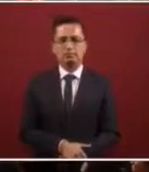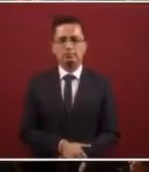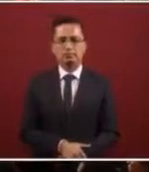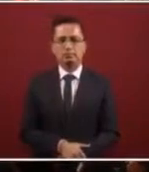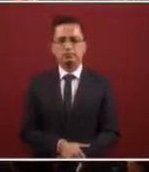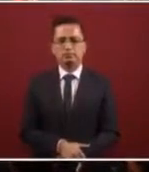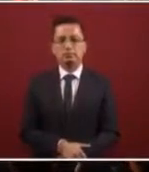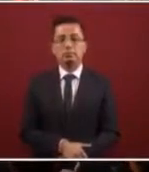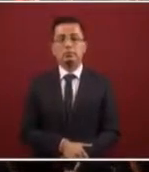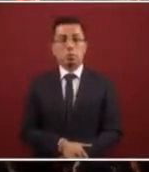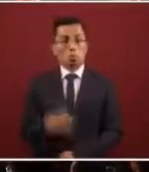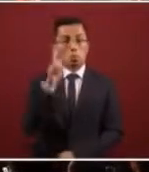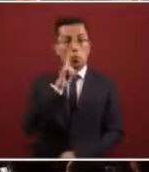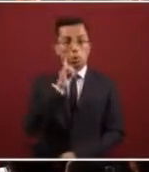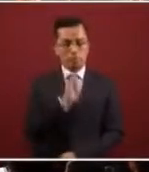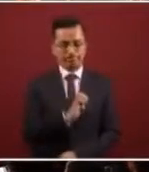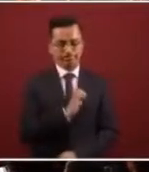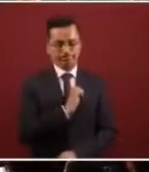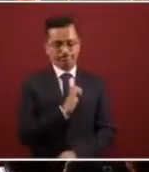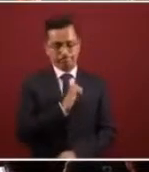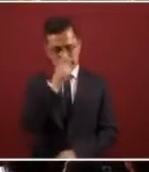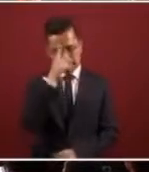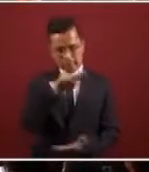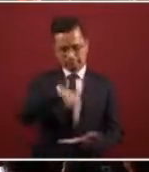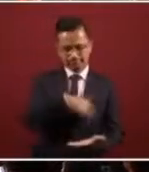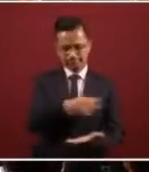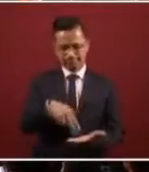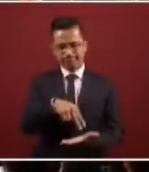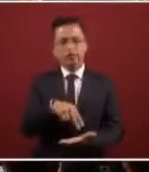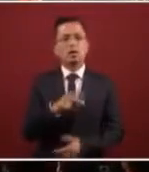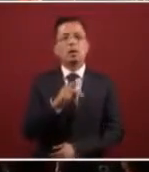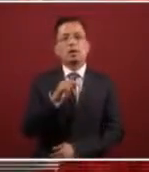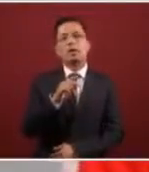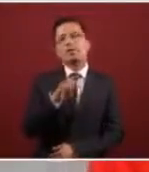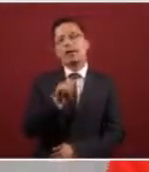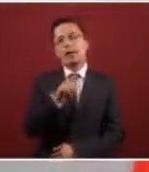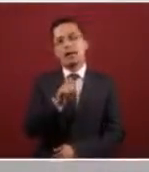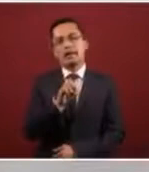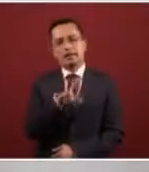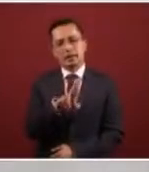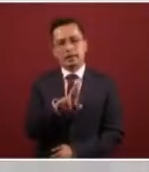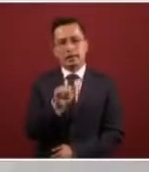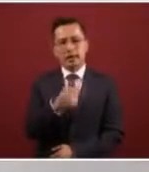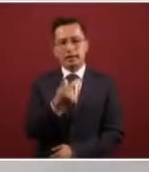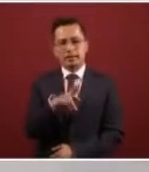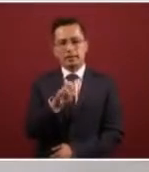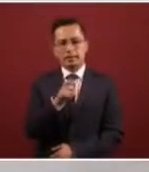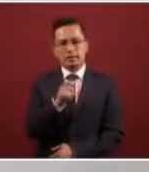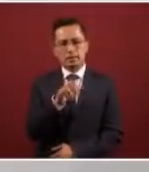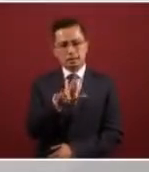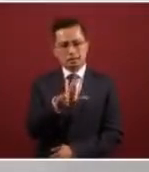Y la entrenadora de gimnasia rítmica, Blajait Aguilar Rojas.